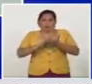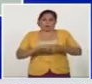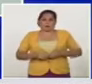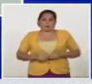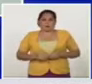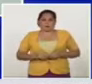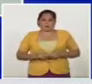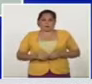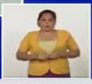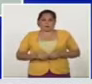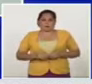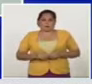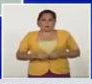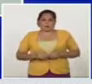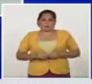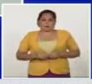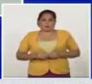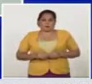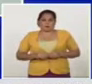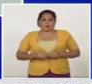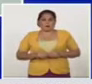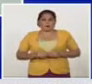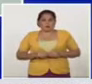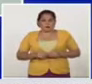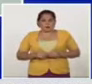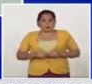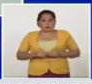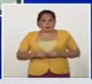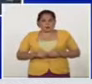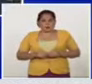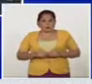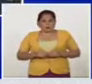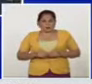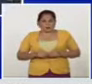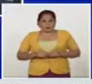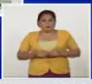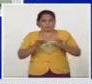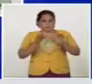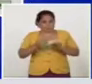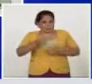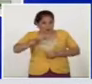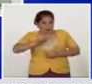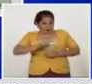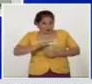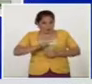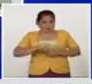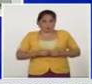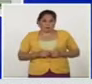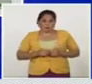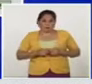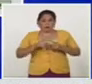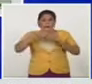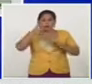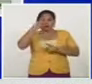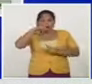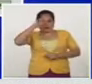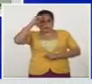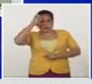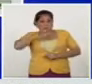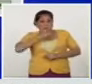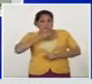territorio. Con este comportamiento de la incidencia del día de ayer, la tasa de incidencia de